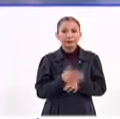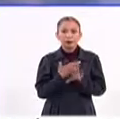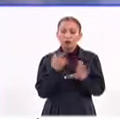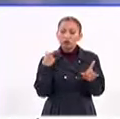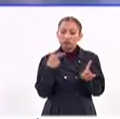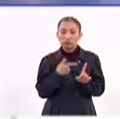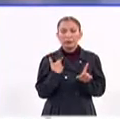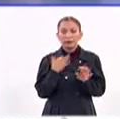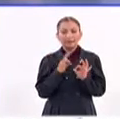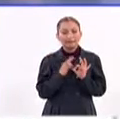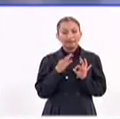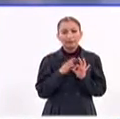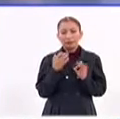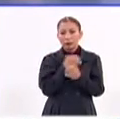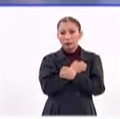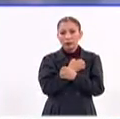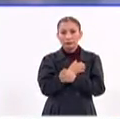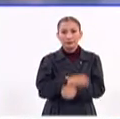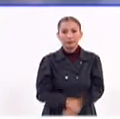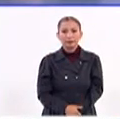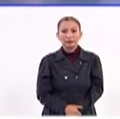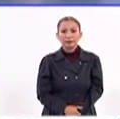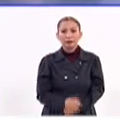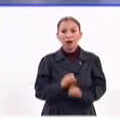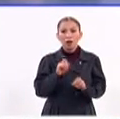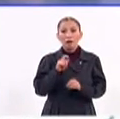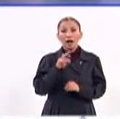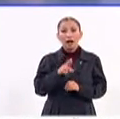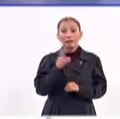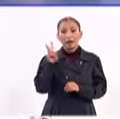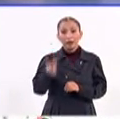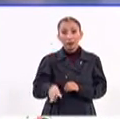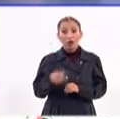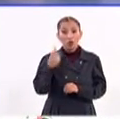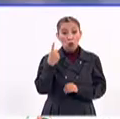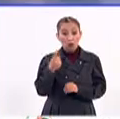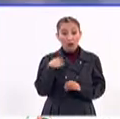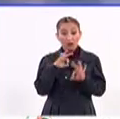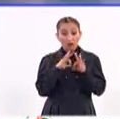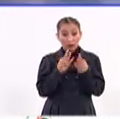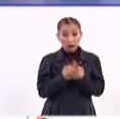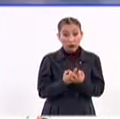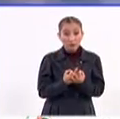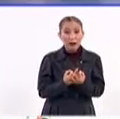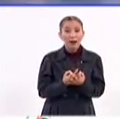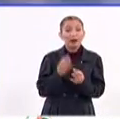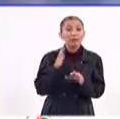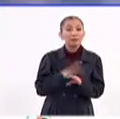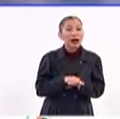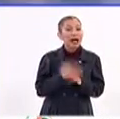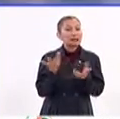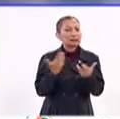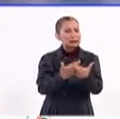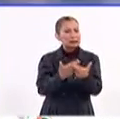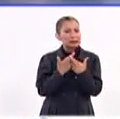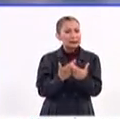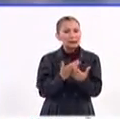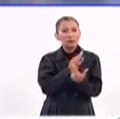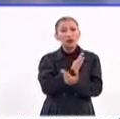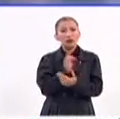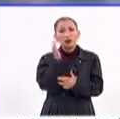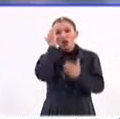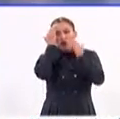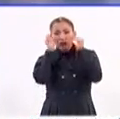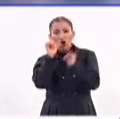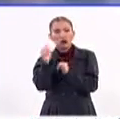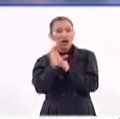muy certera y muy cercana a la parte educativa. Así es, Omar, no cabe duda que una de las maneras más ricas de poder